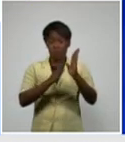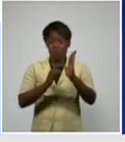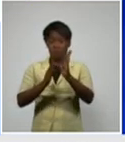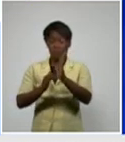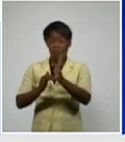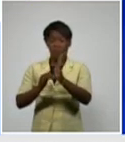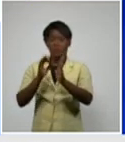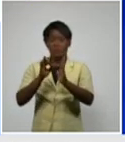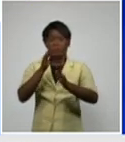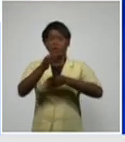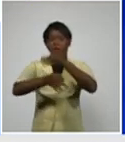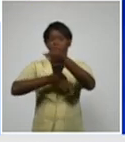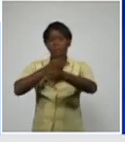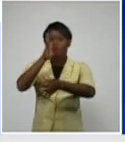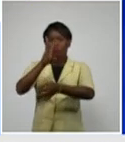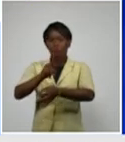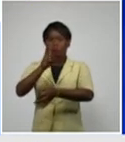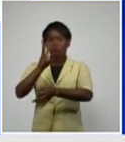teniendo ahora